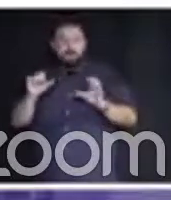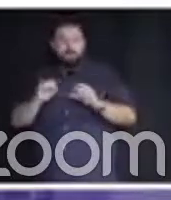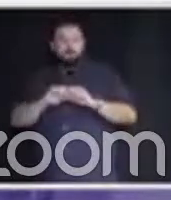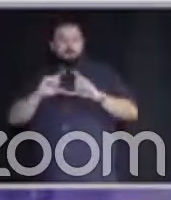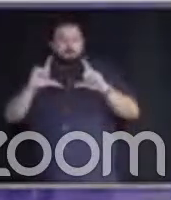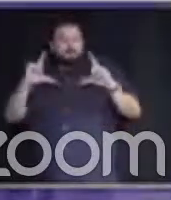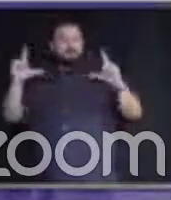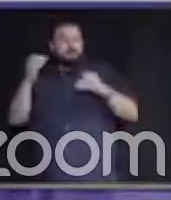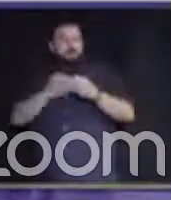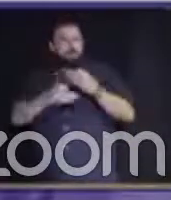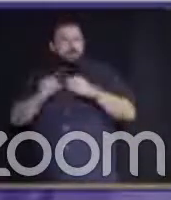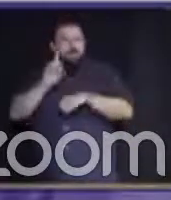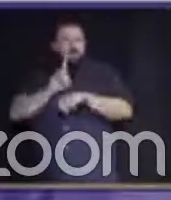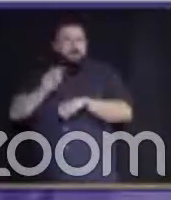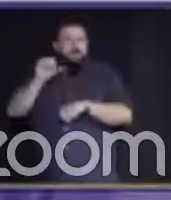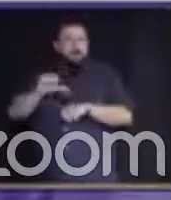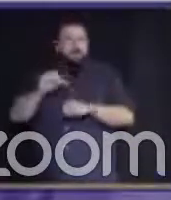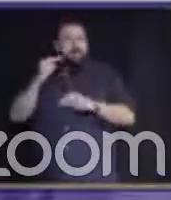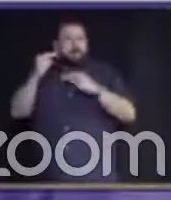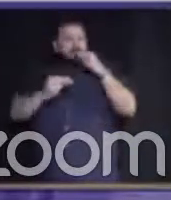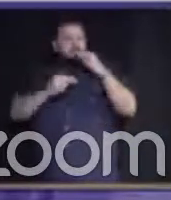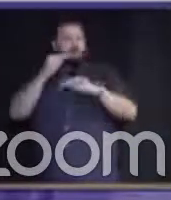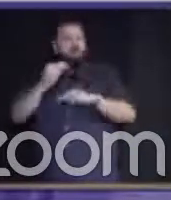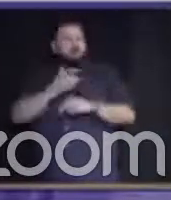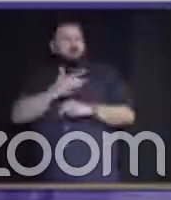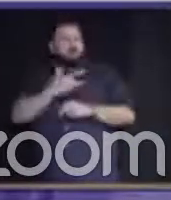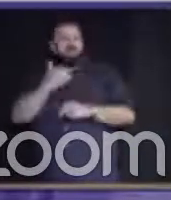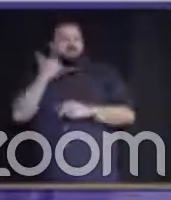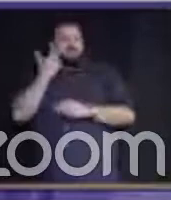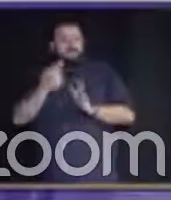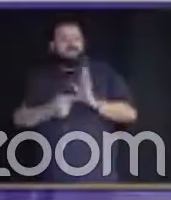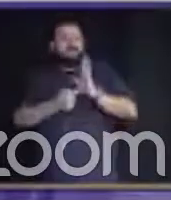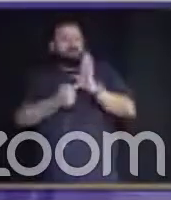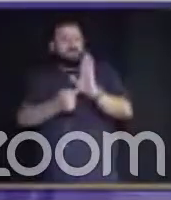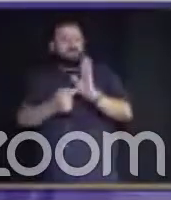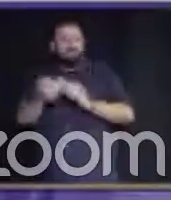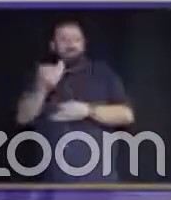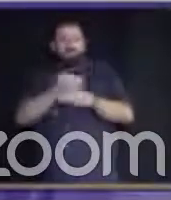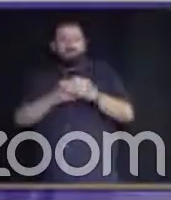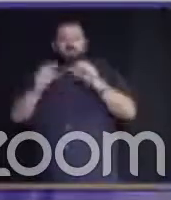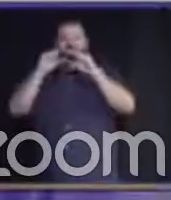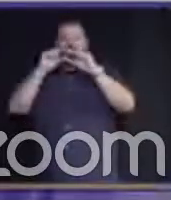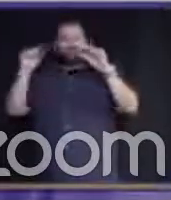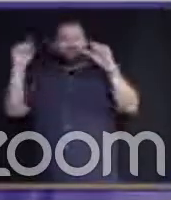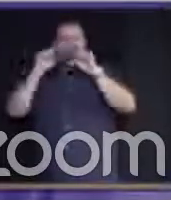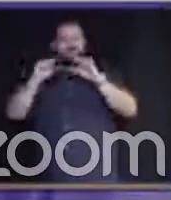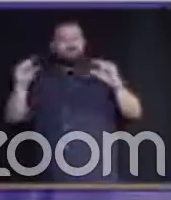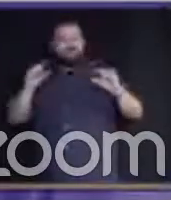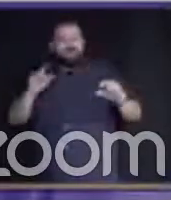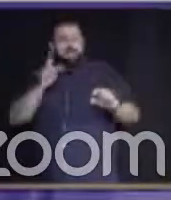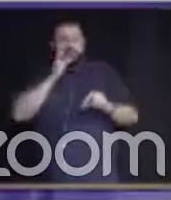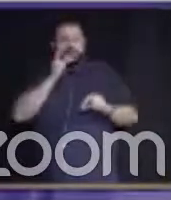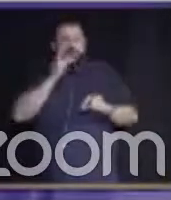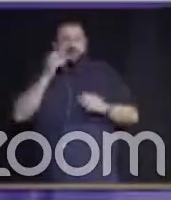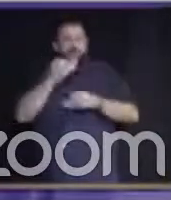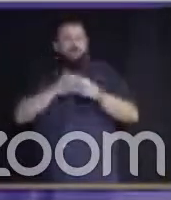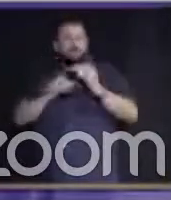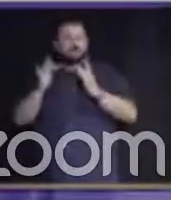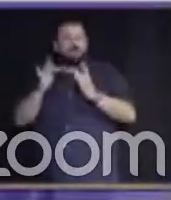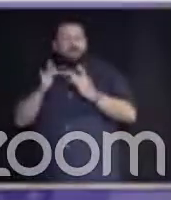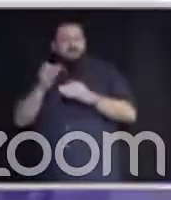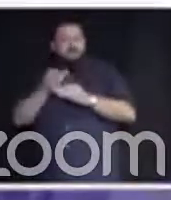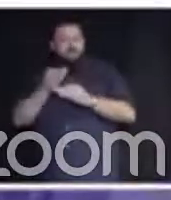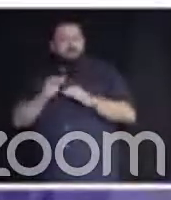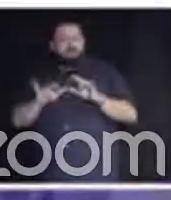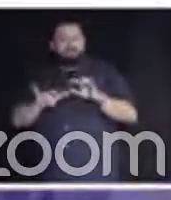interacciones el día de hoy de la nube de sentimiento, y les quiero mostrar las frases que la gente que está conectada está escribiendo